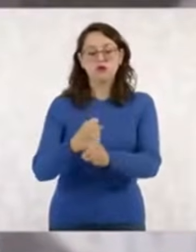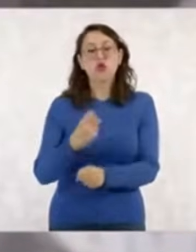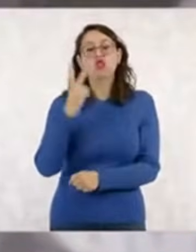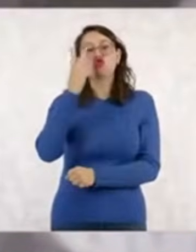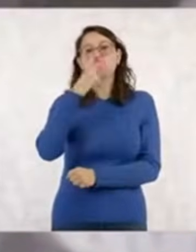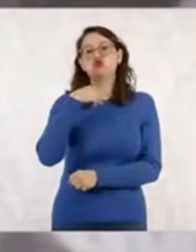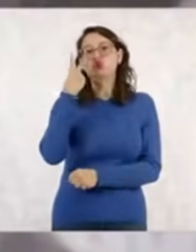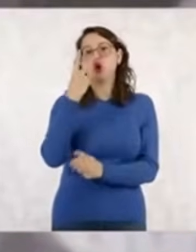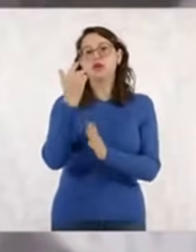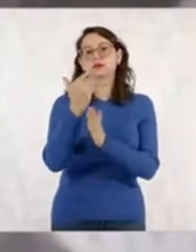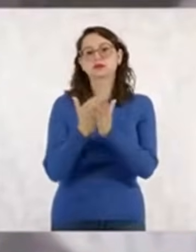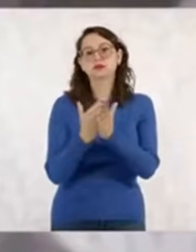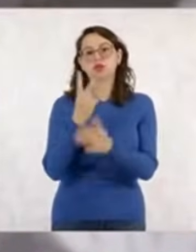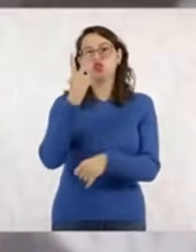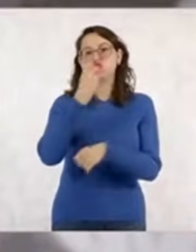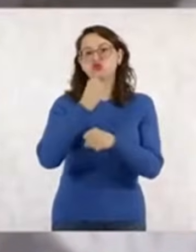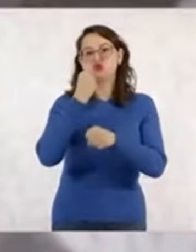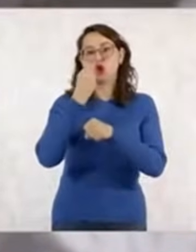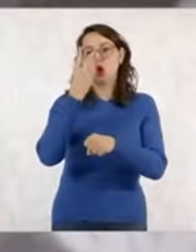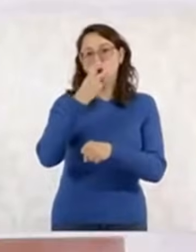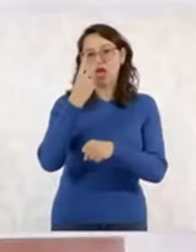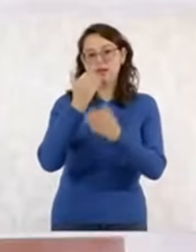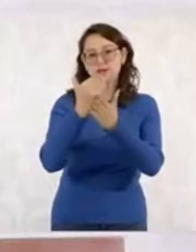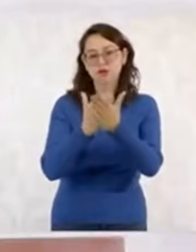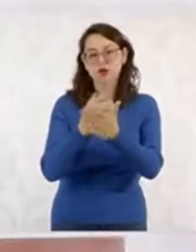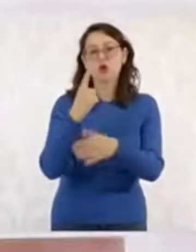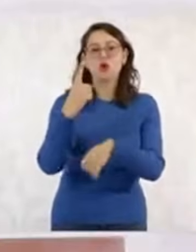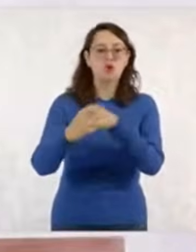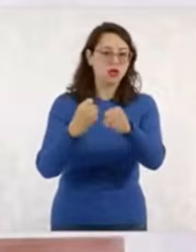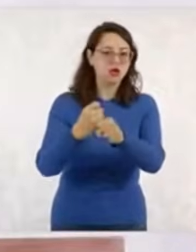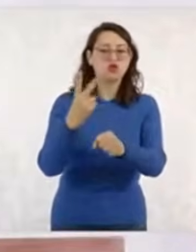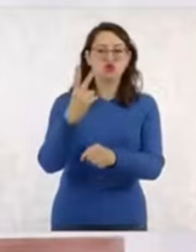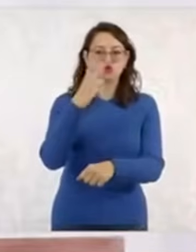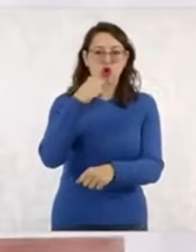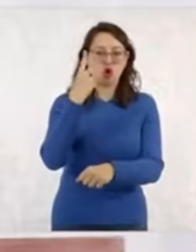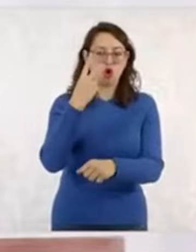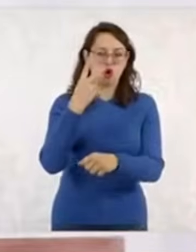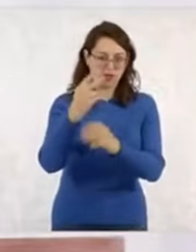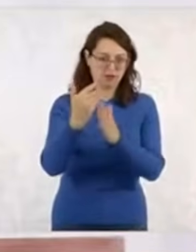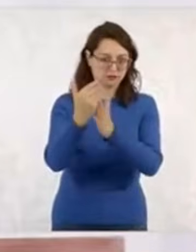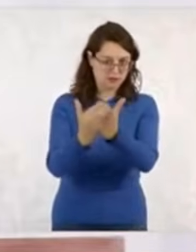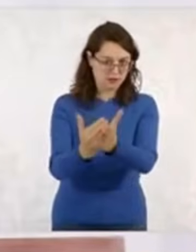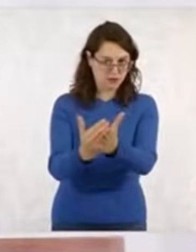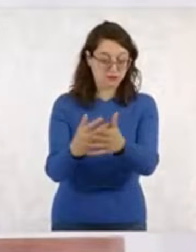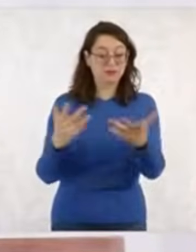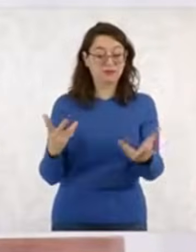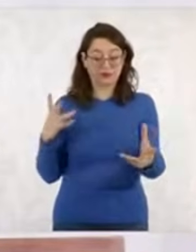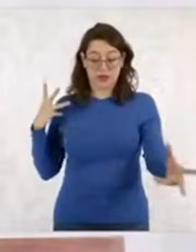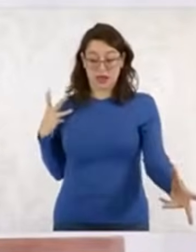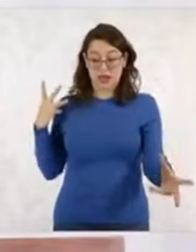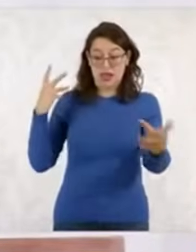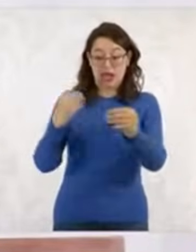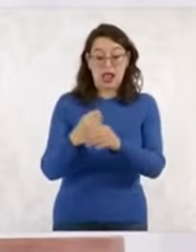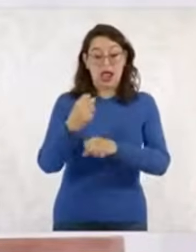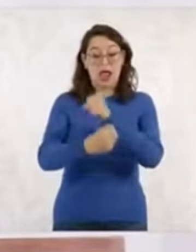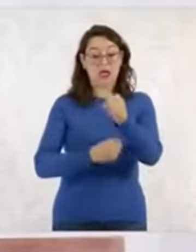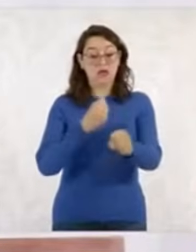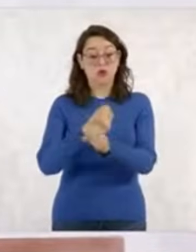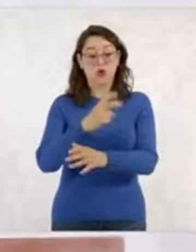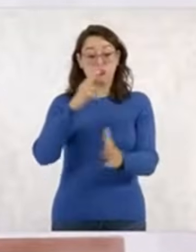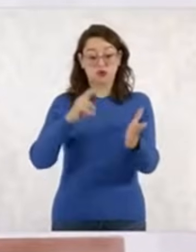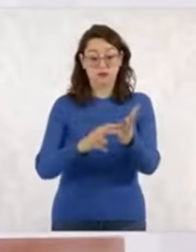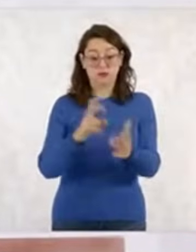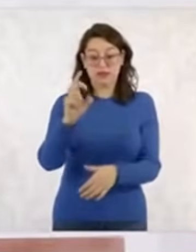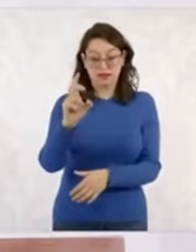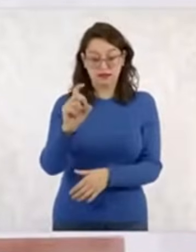horas a partir del año 2027 para alcanzar las 40 horas en el enero del año 2030.